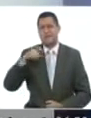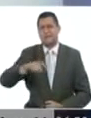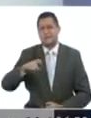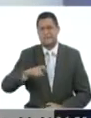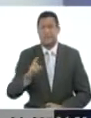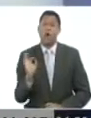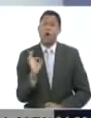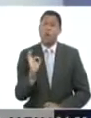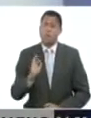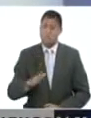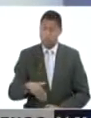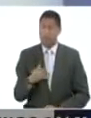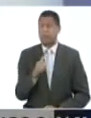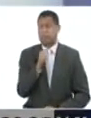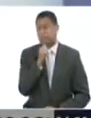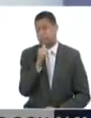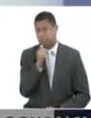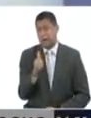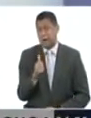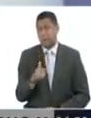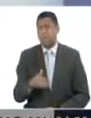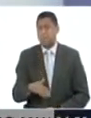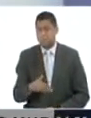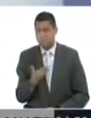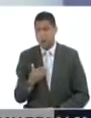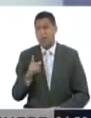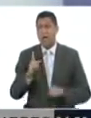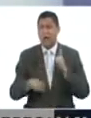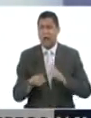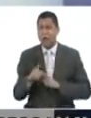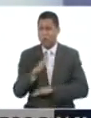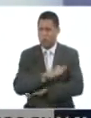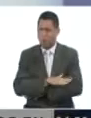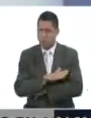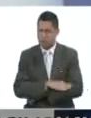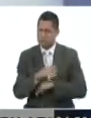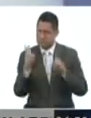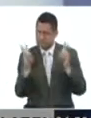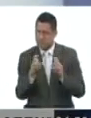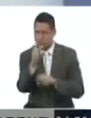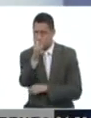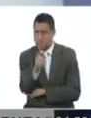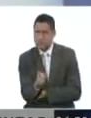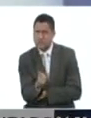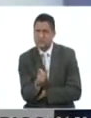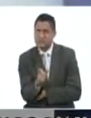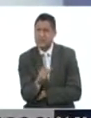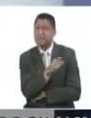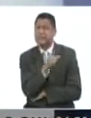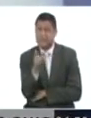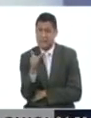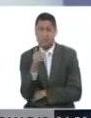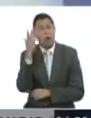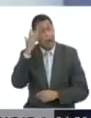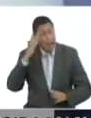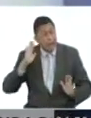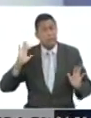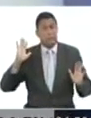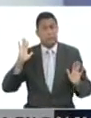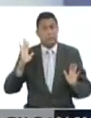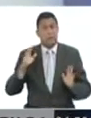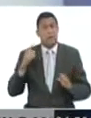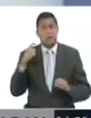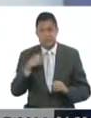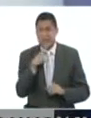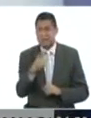o que pueden ser perjudiciales y pueden producir algún comportamiento atípico en la persona. Esto es a manera hipotética, esto hay que